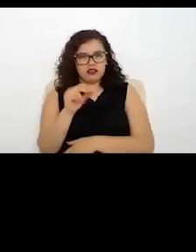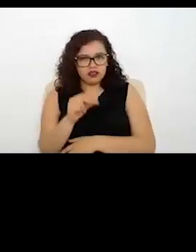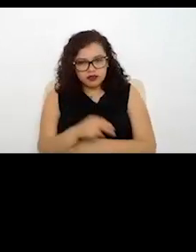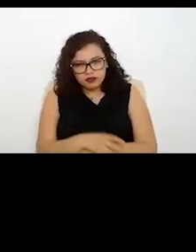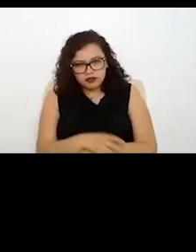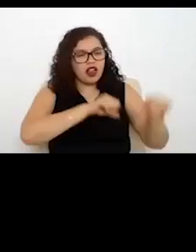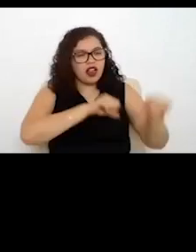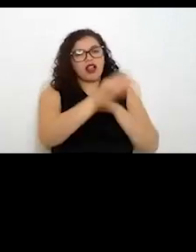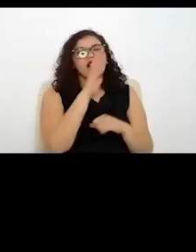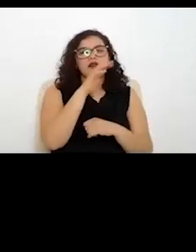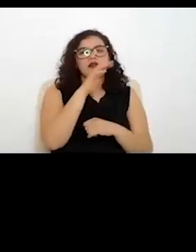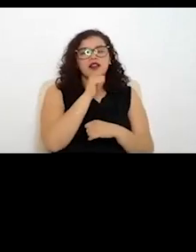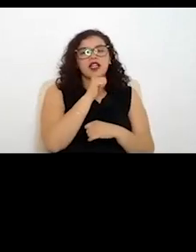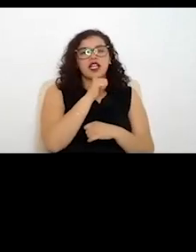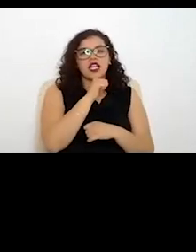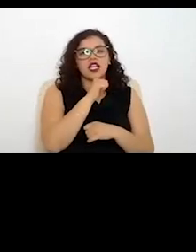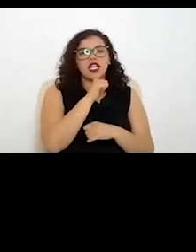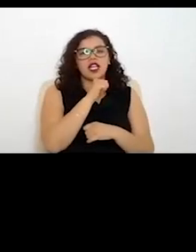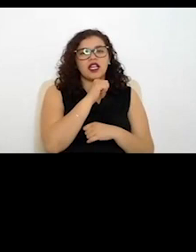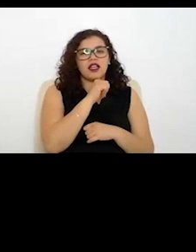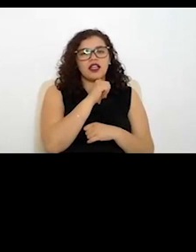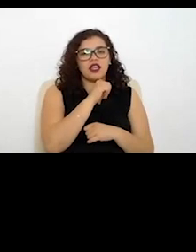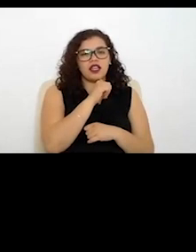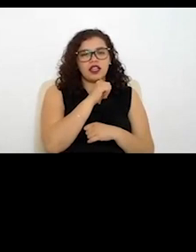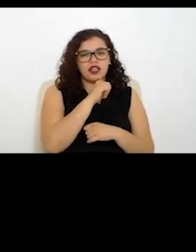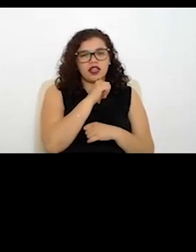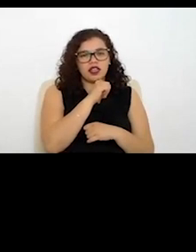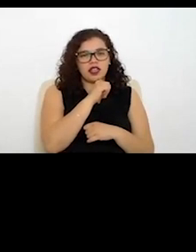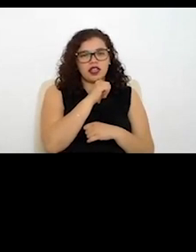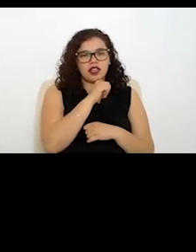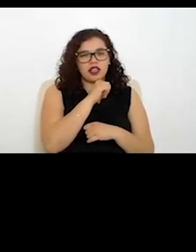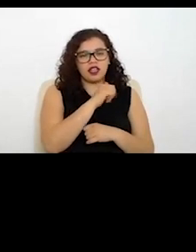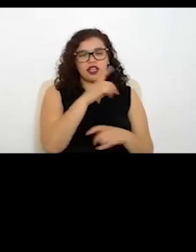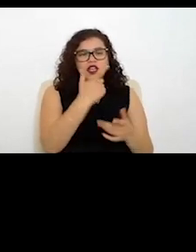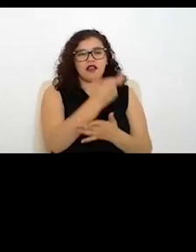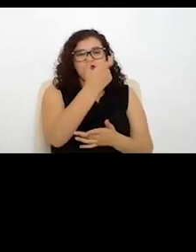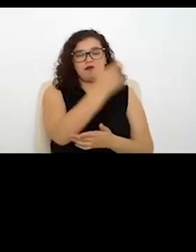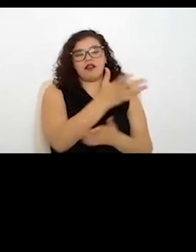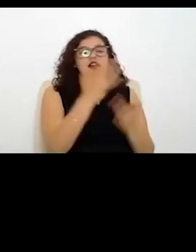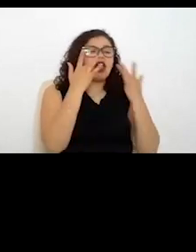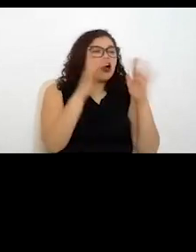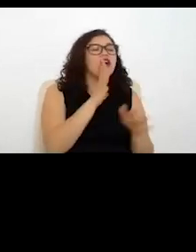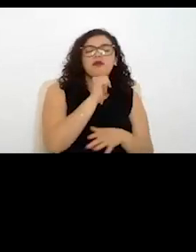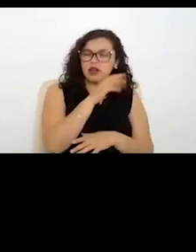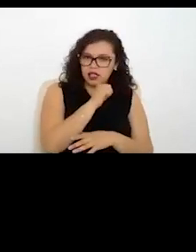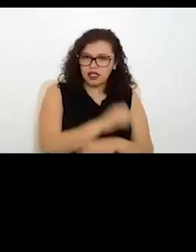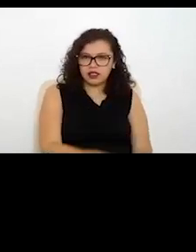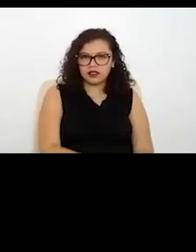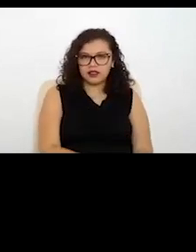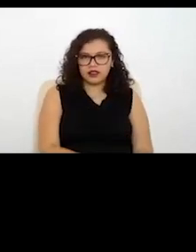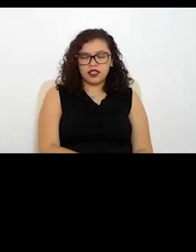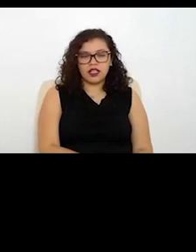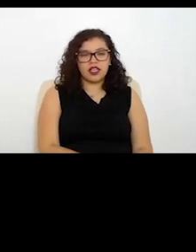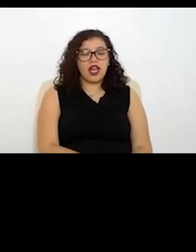instituible e inembargable. Y justamente no se puede renunciar al salario, no se puede pactar menos del